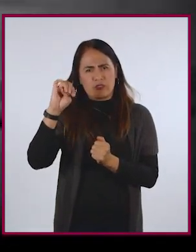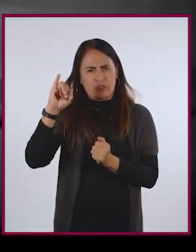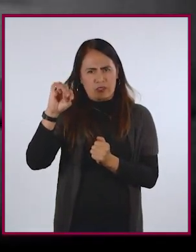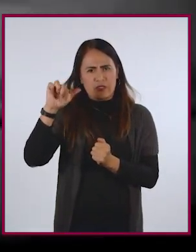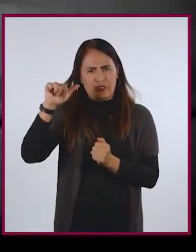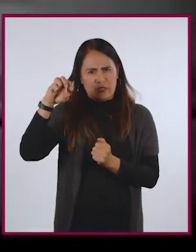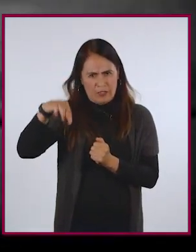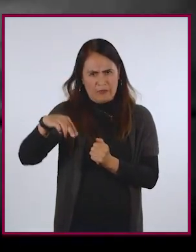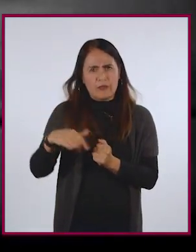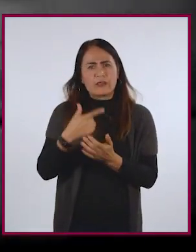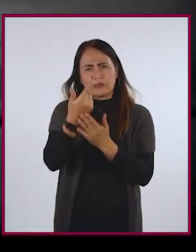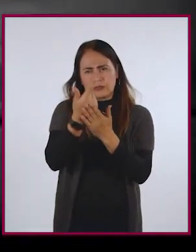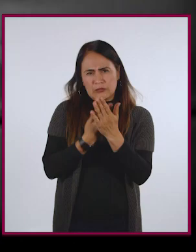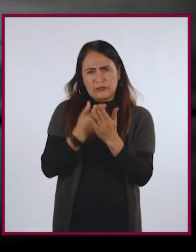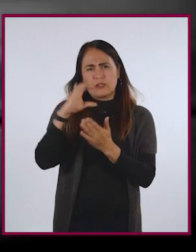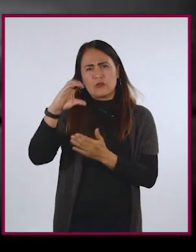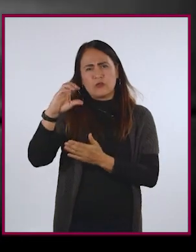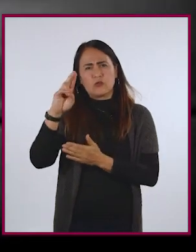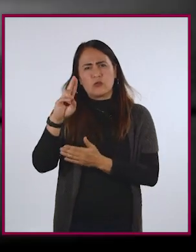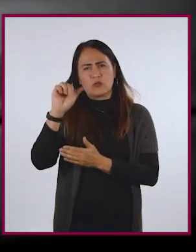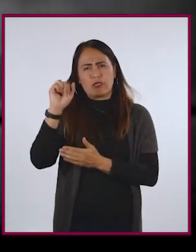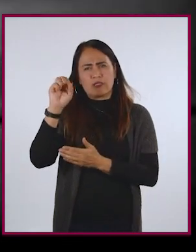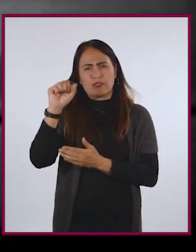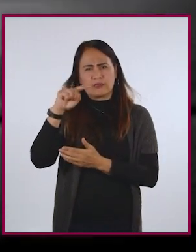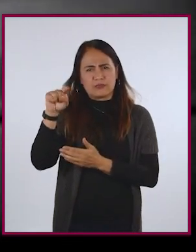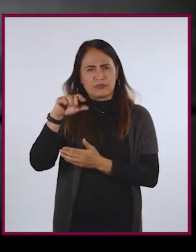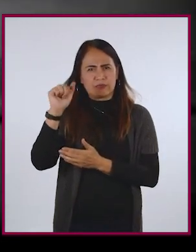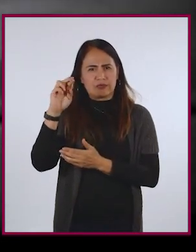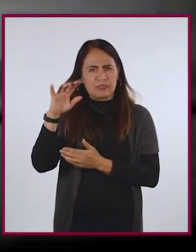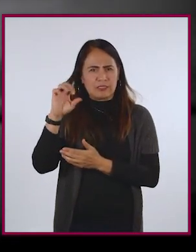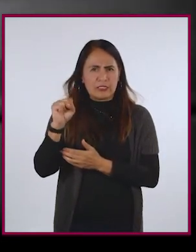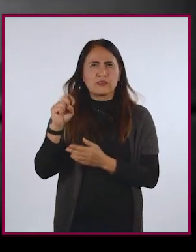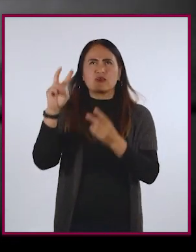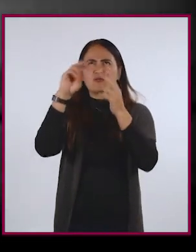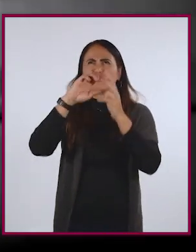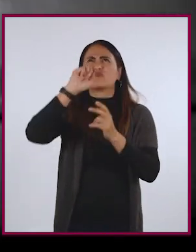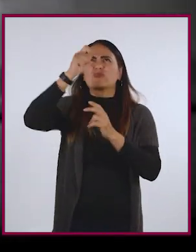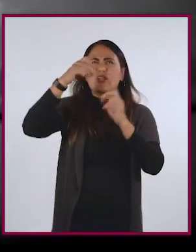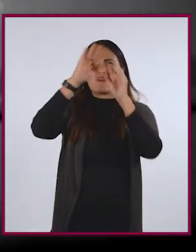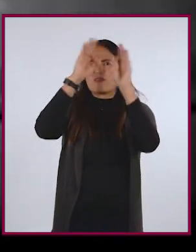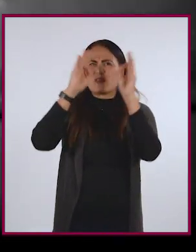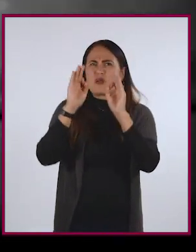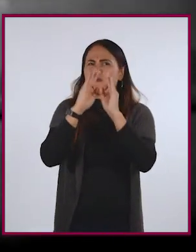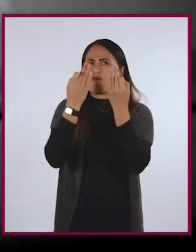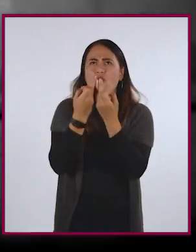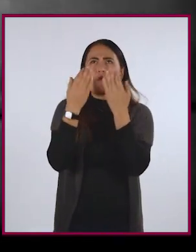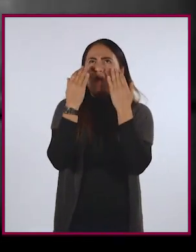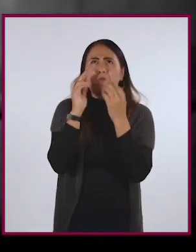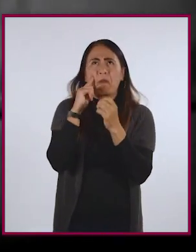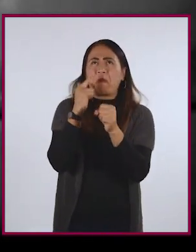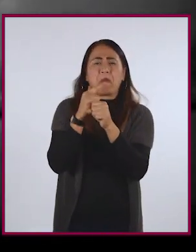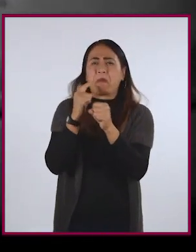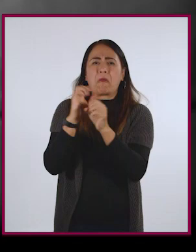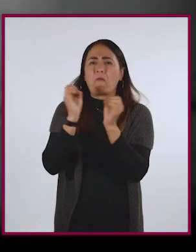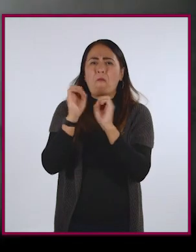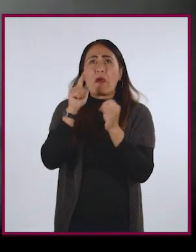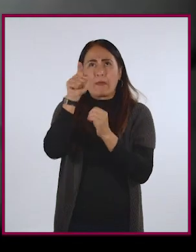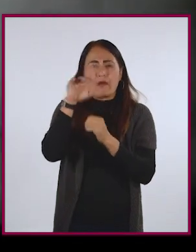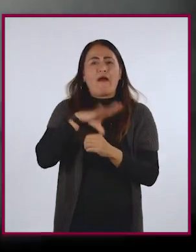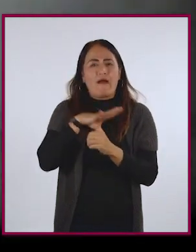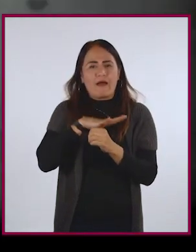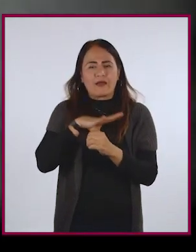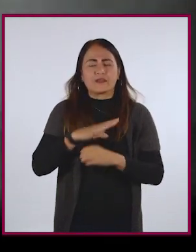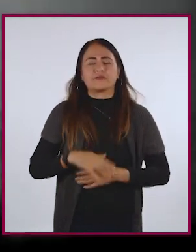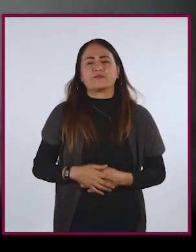cuales 50 eran cuasares, cuerpos celestes aún desconocidos en ese año. Este